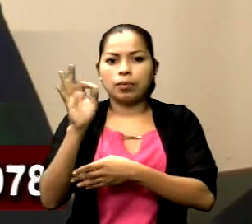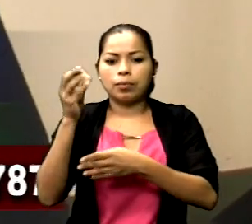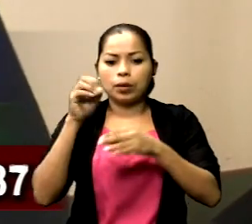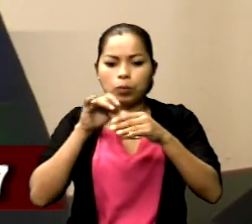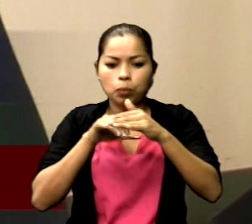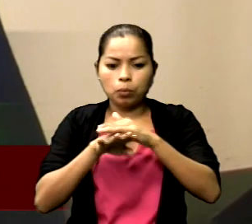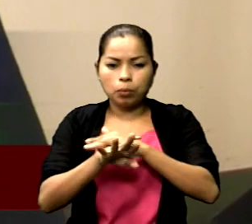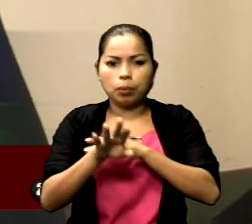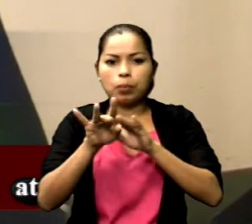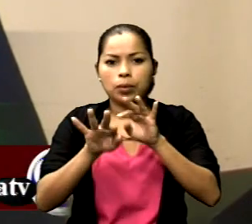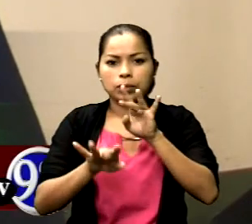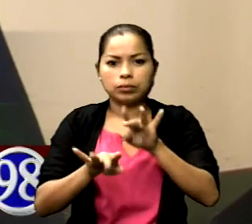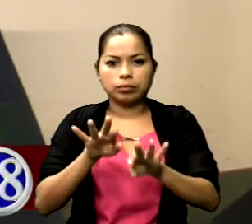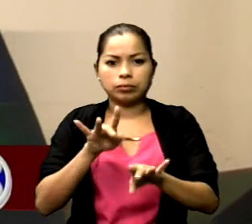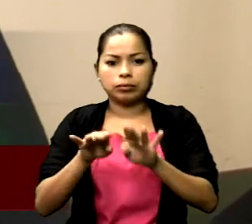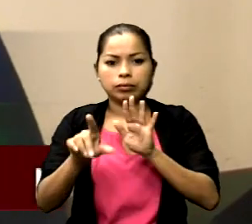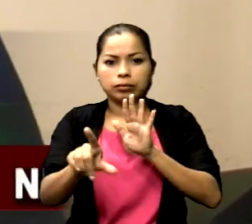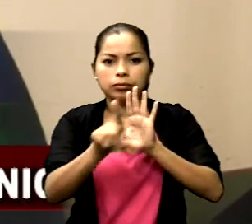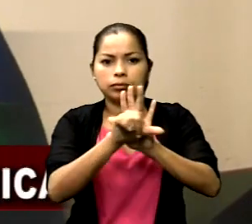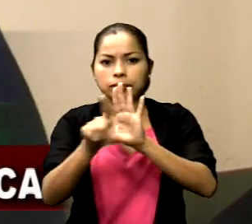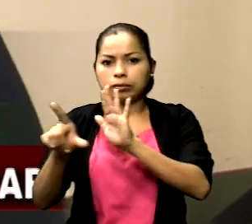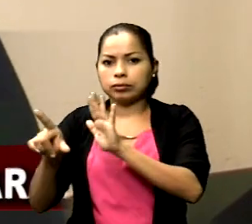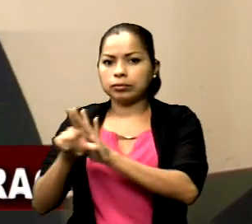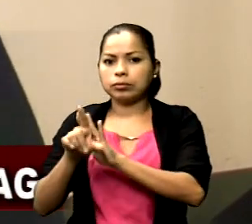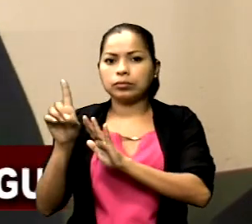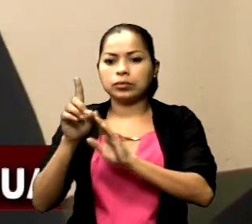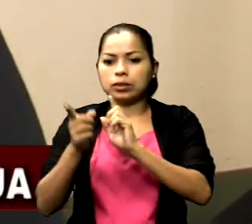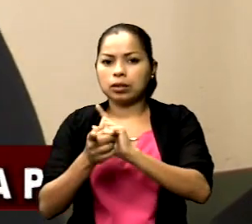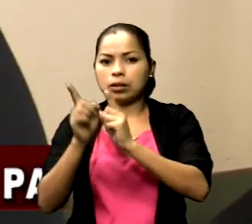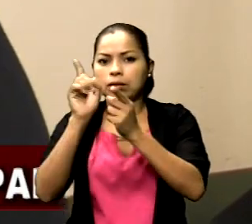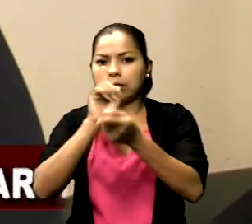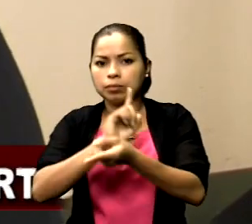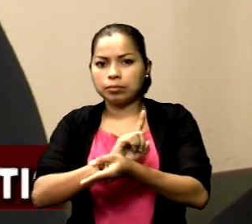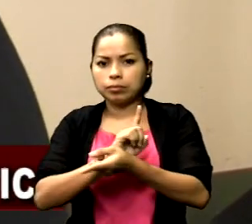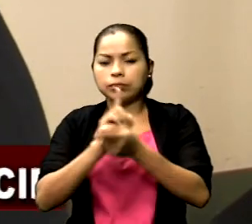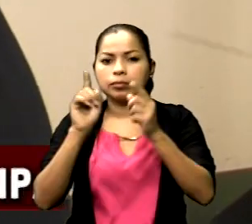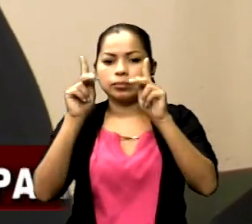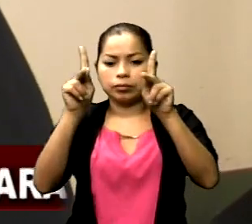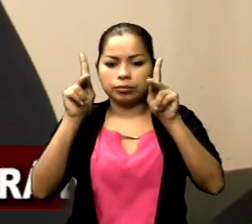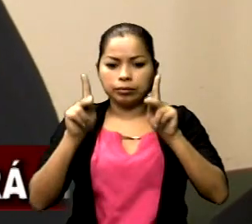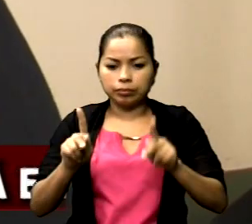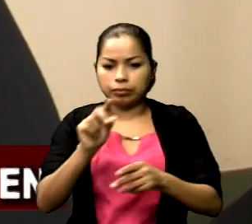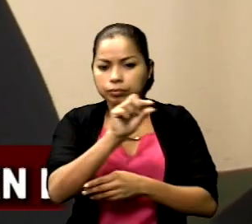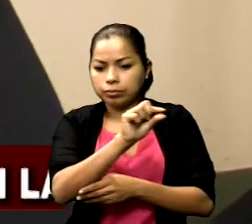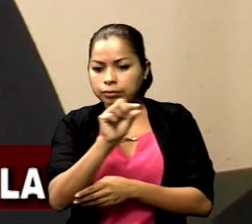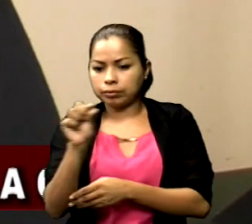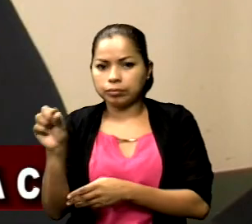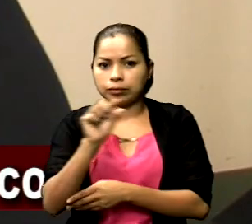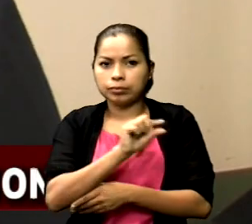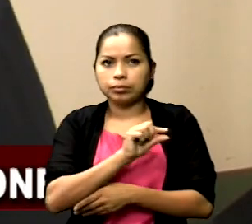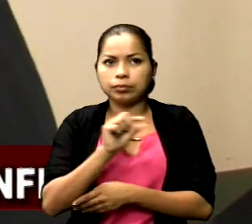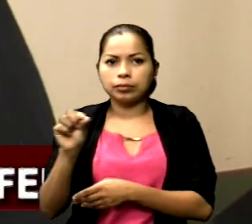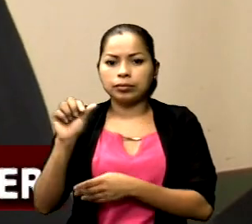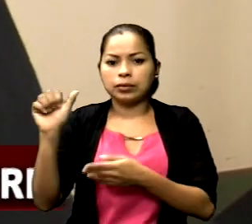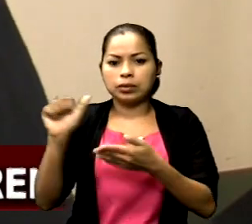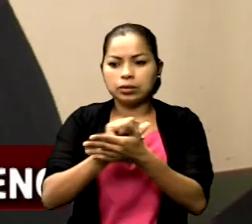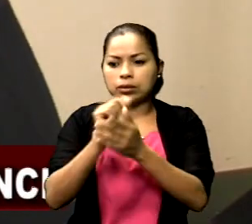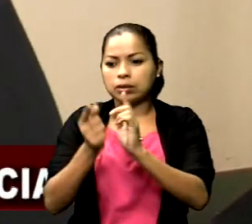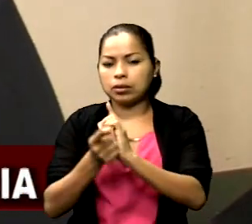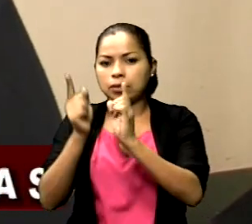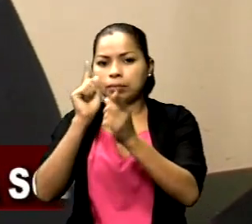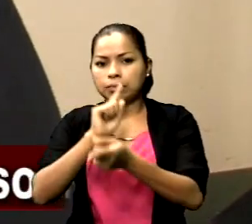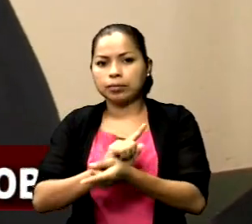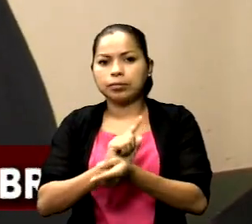introducen las leyes, cómo se pueden modificar algunos aspectos que una deroga a la otra,